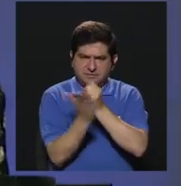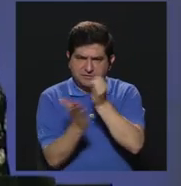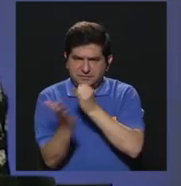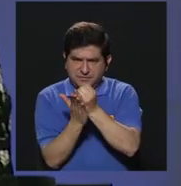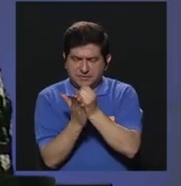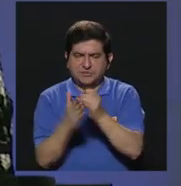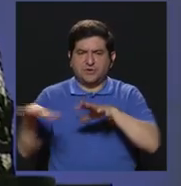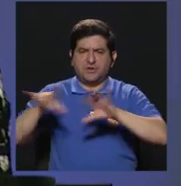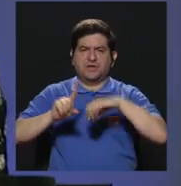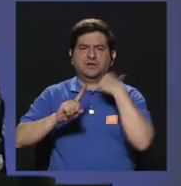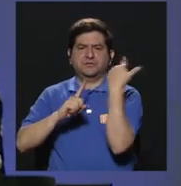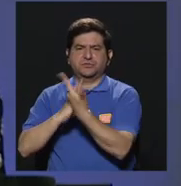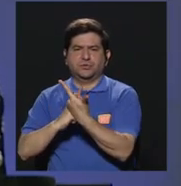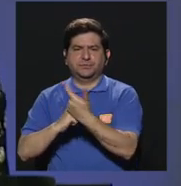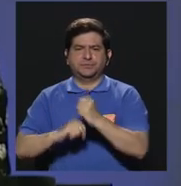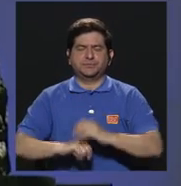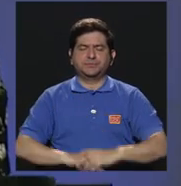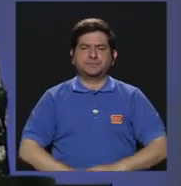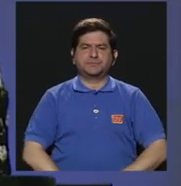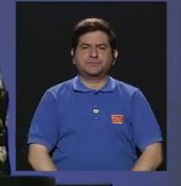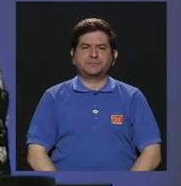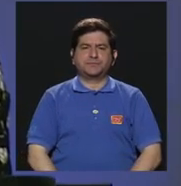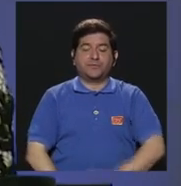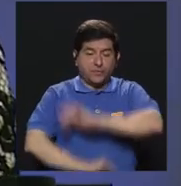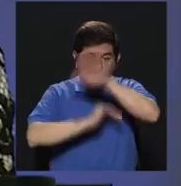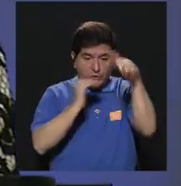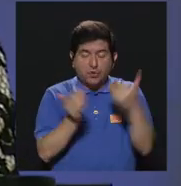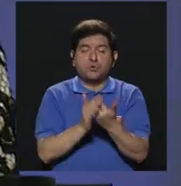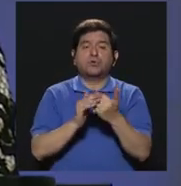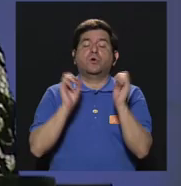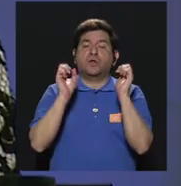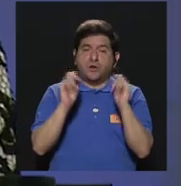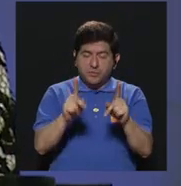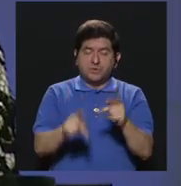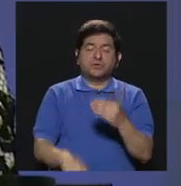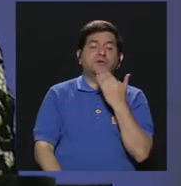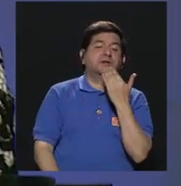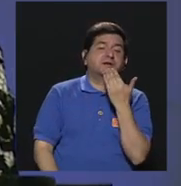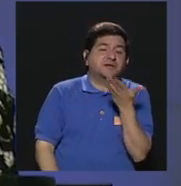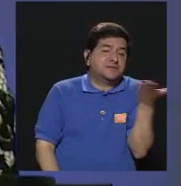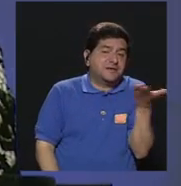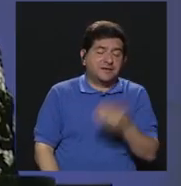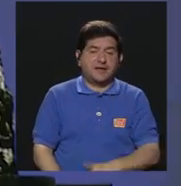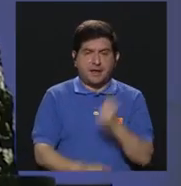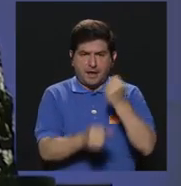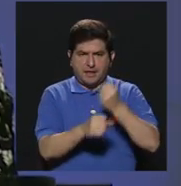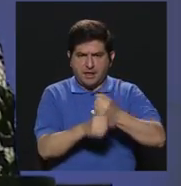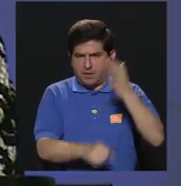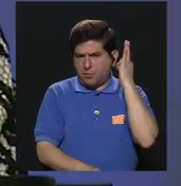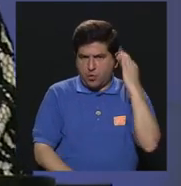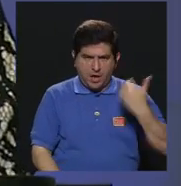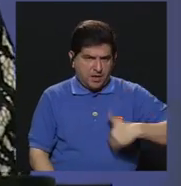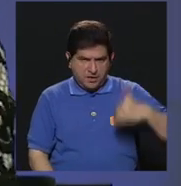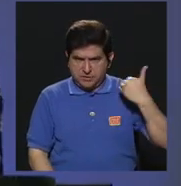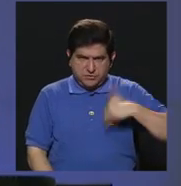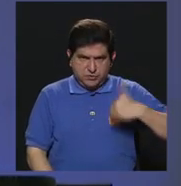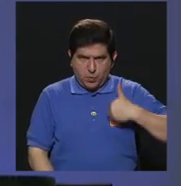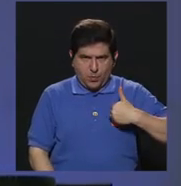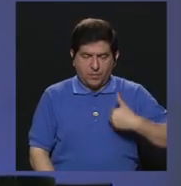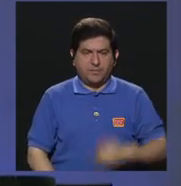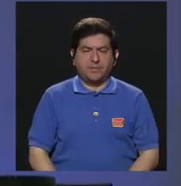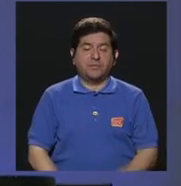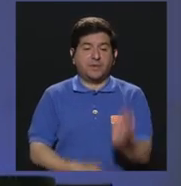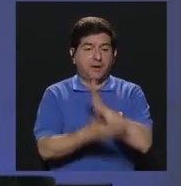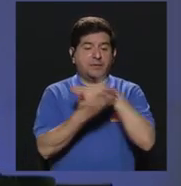investigación y la acción social. Todo ello ha sido posible gracias a la labor de mujeres y hombres que han